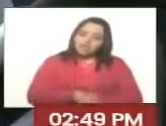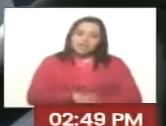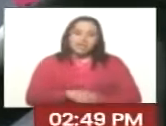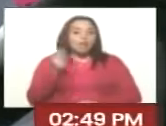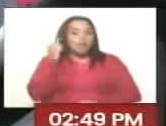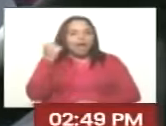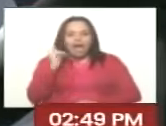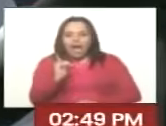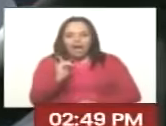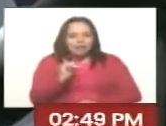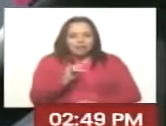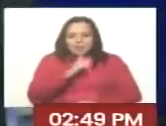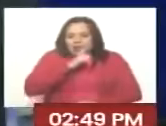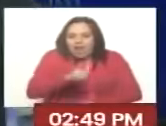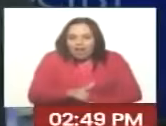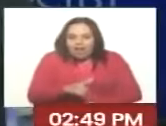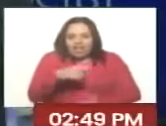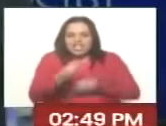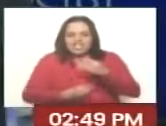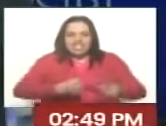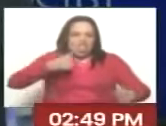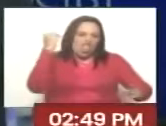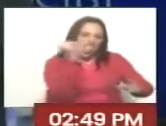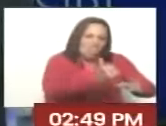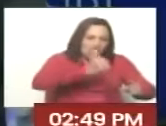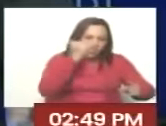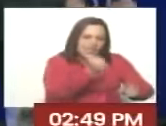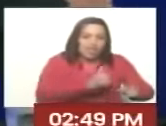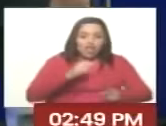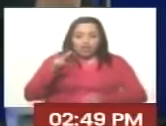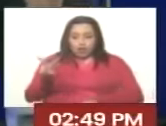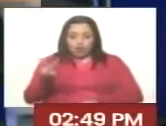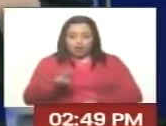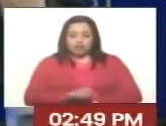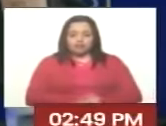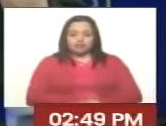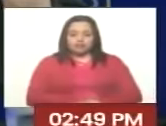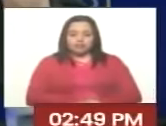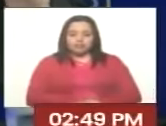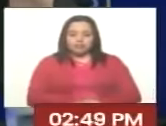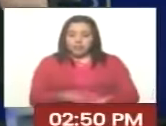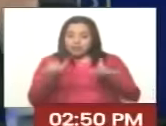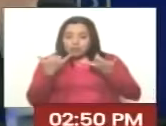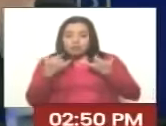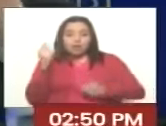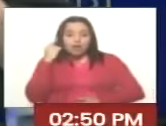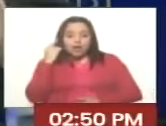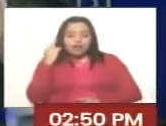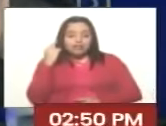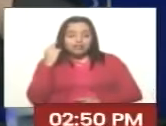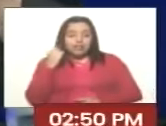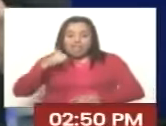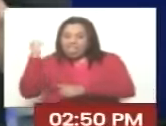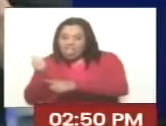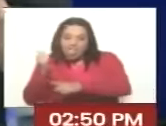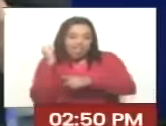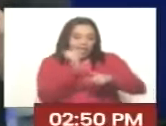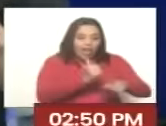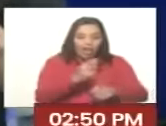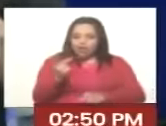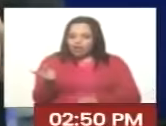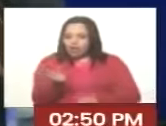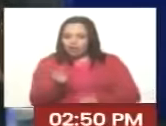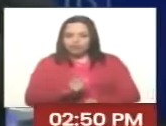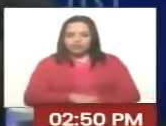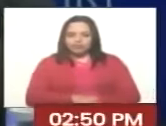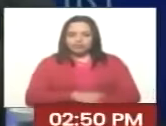fría que fue y le dio 2 puñaladas. Es decir, ella mata a los dos. Luego que ella lo hace,